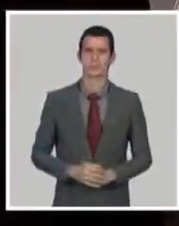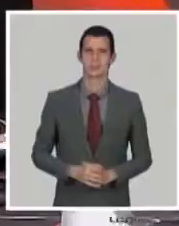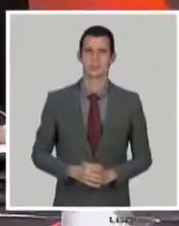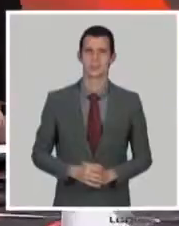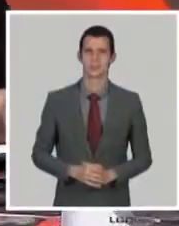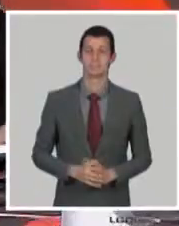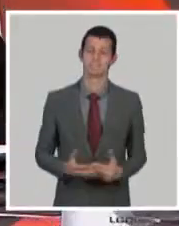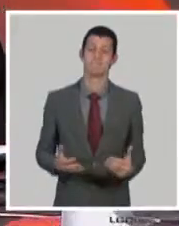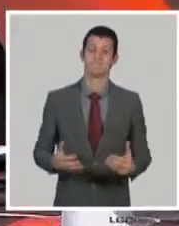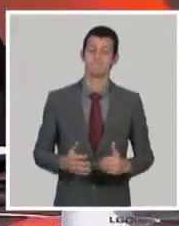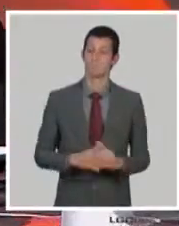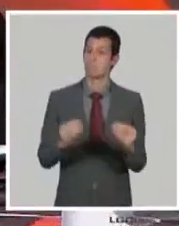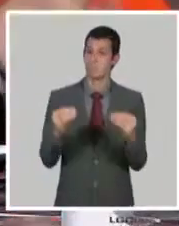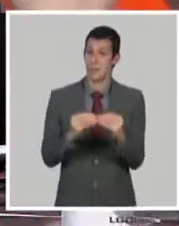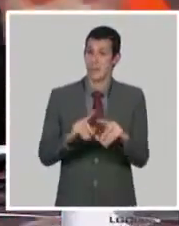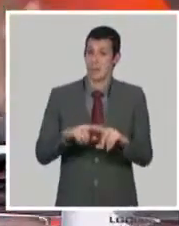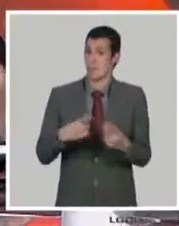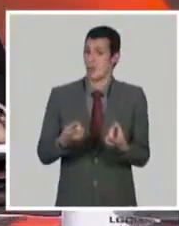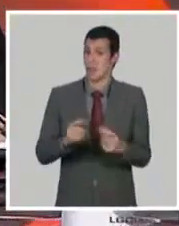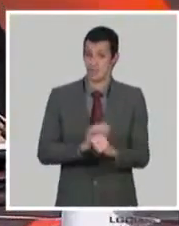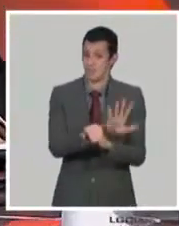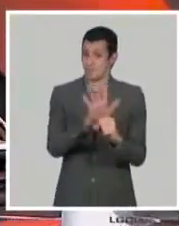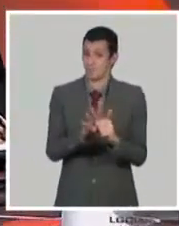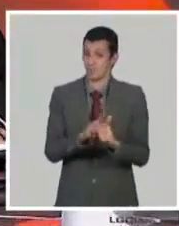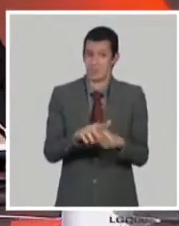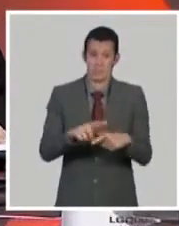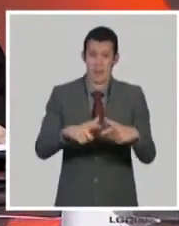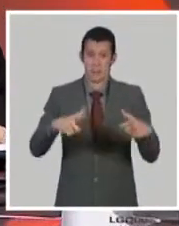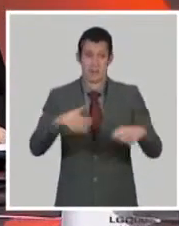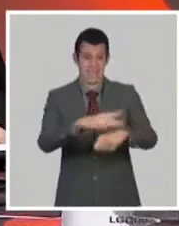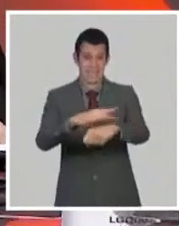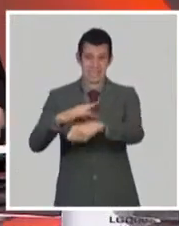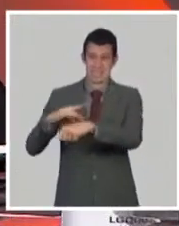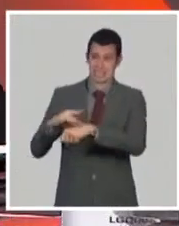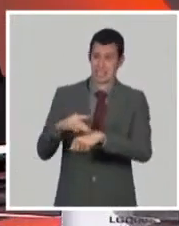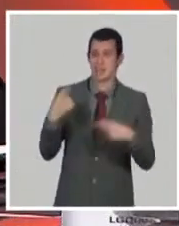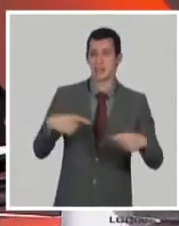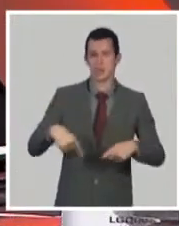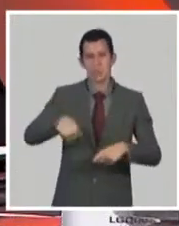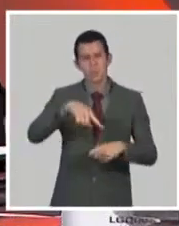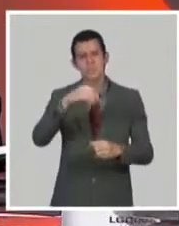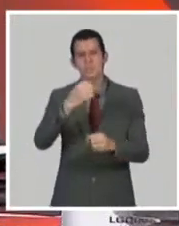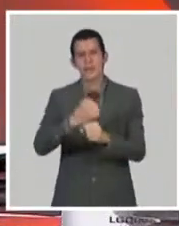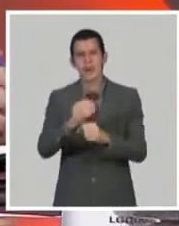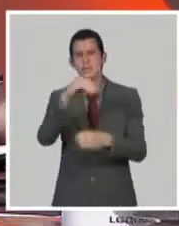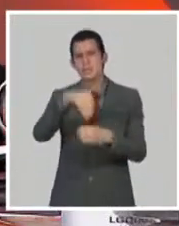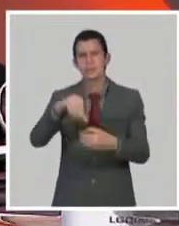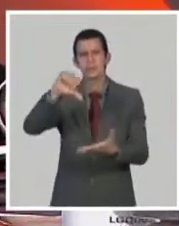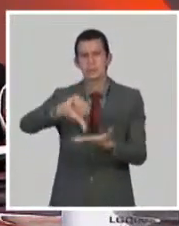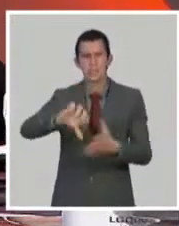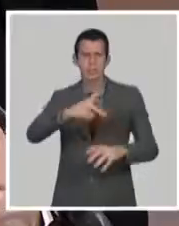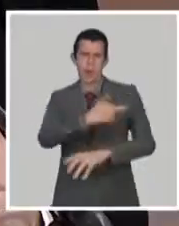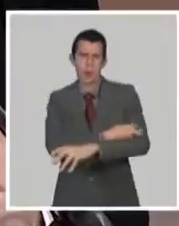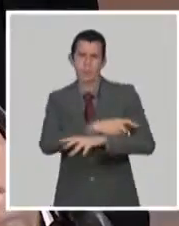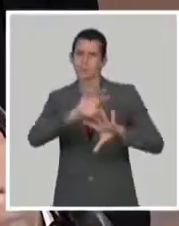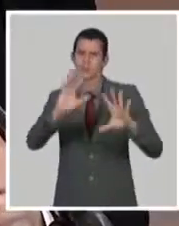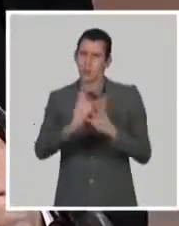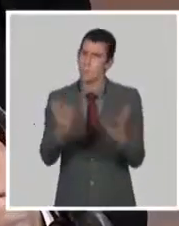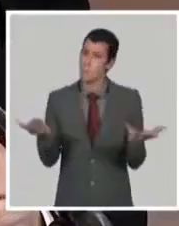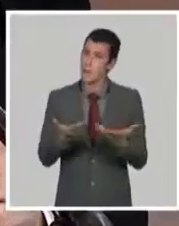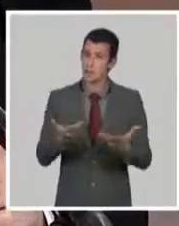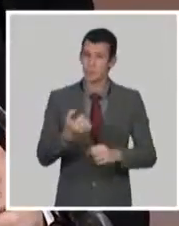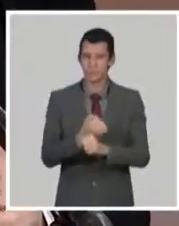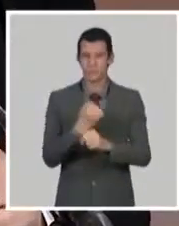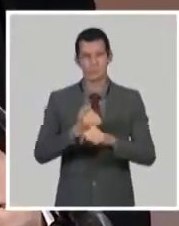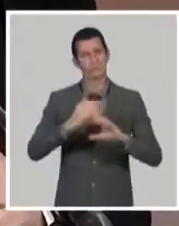corren obligan a las variantes cortas a acelerarlas y tratar de obtener los resultados, pero creo que son muy esperanzadores lo que se ha mostrado hasta